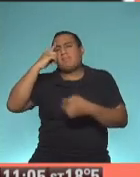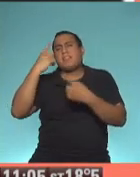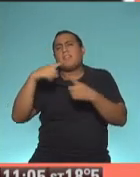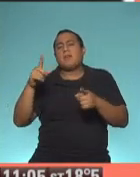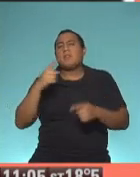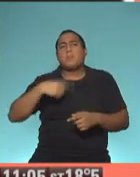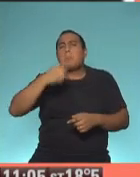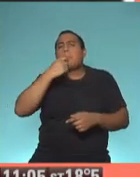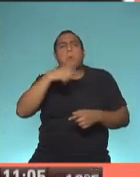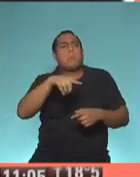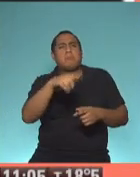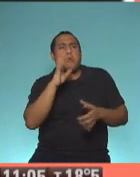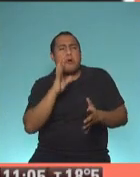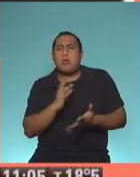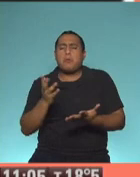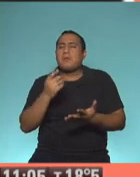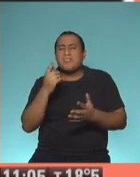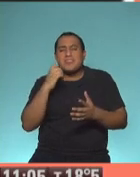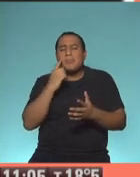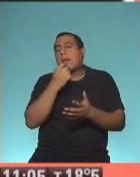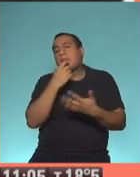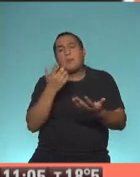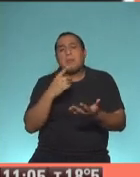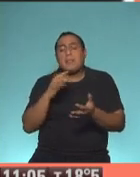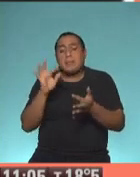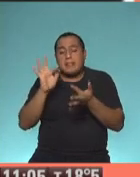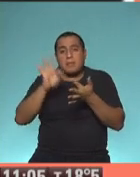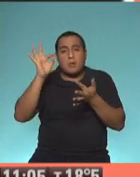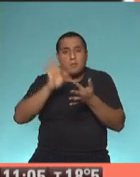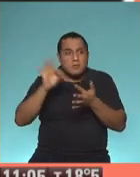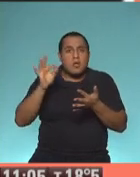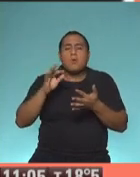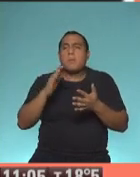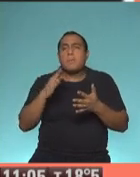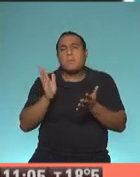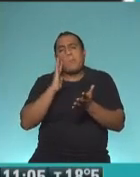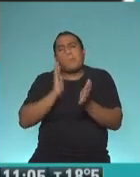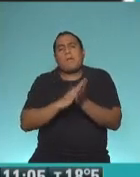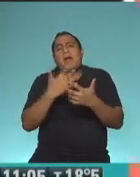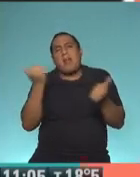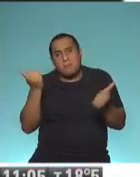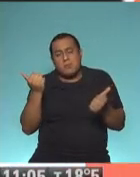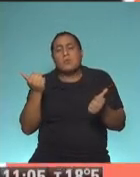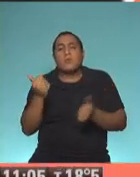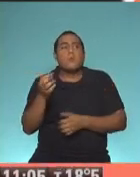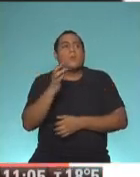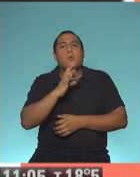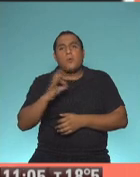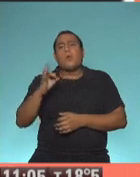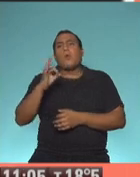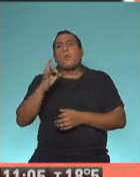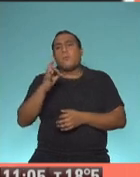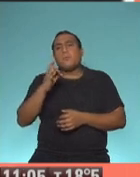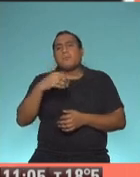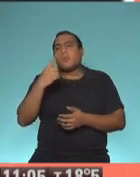y que no conocemos. Respecto a los testeos rápidos y a los testeos de diagnóstico, sería muy bueno, y seguramente vos lo tenés muy claro,